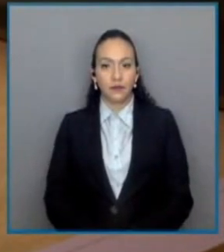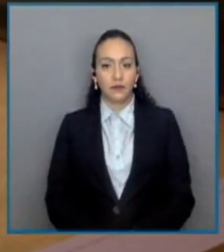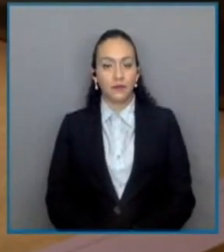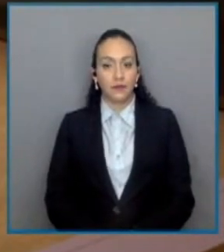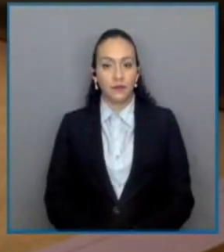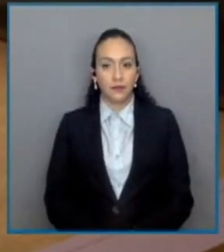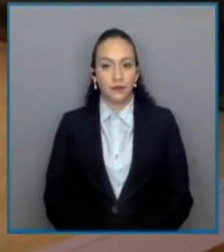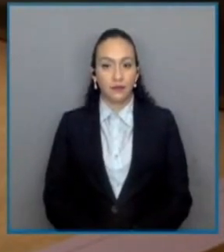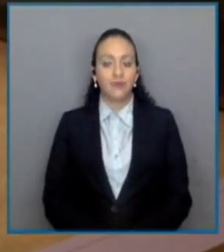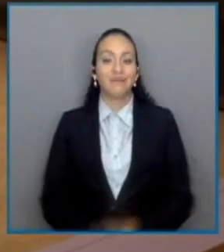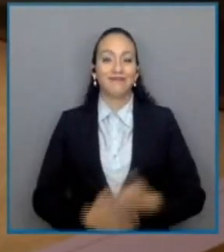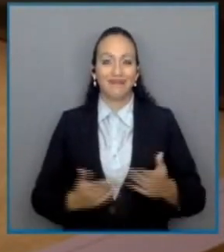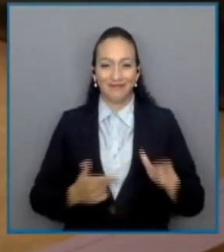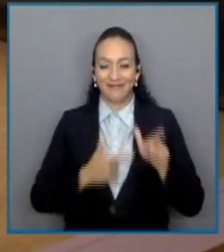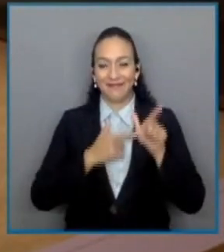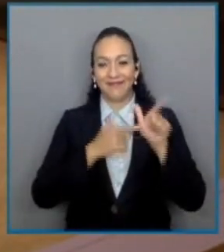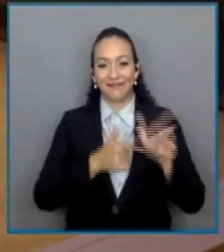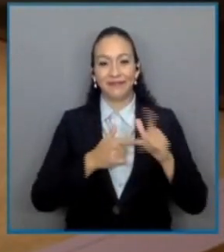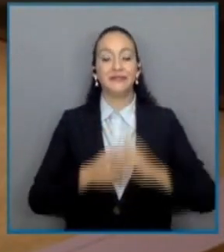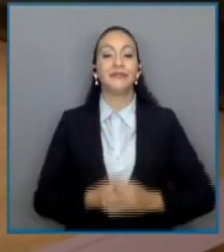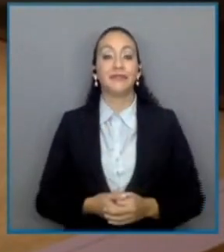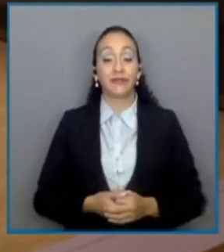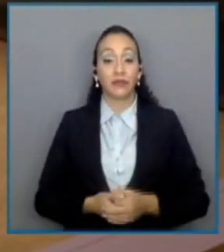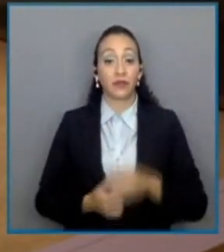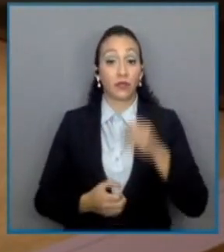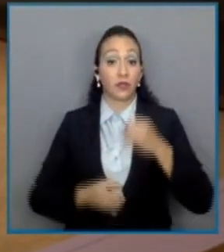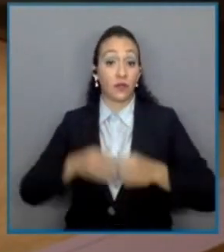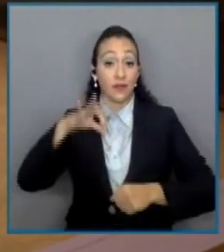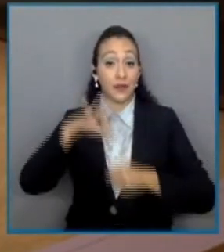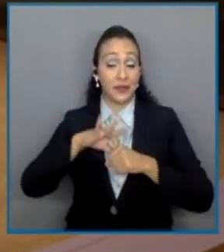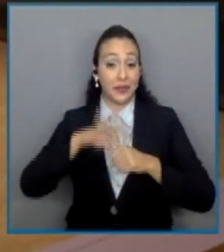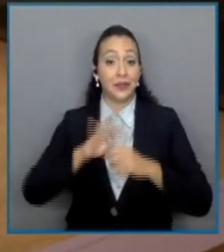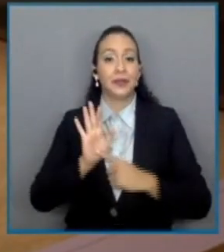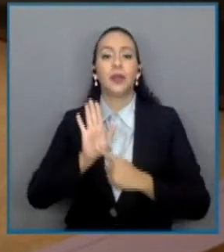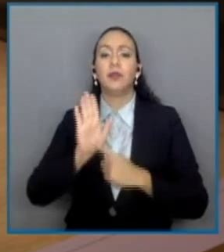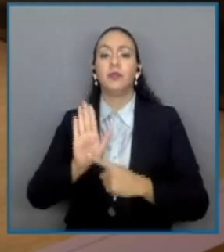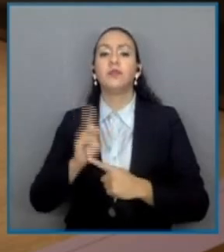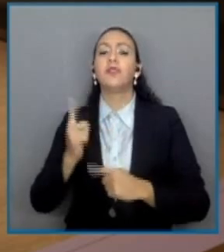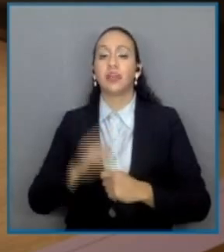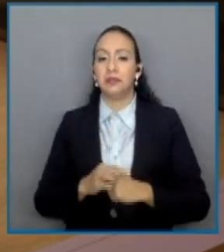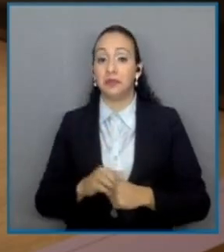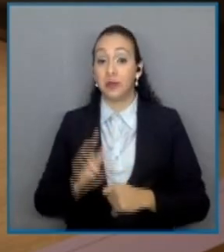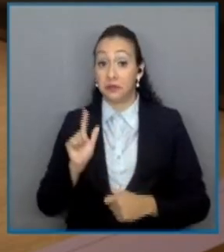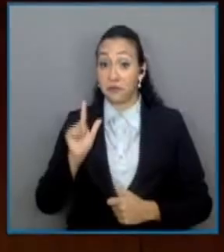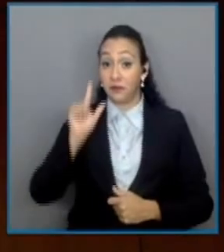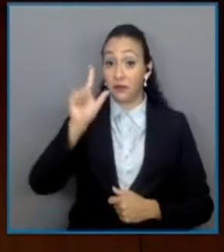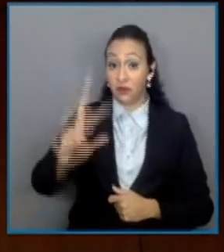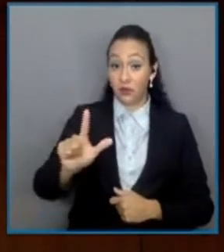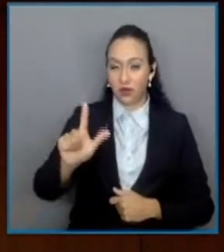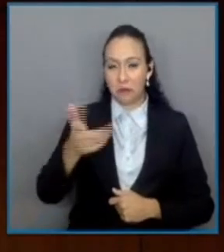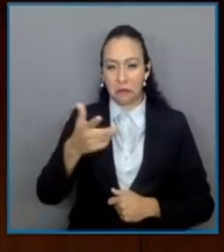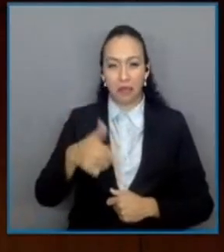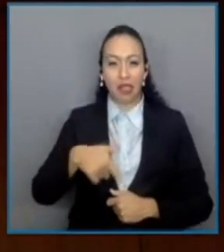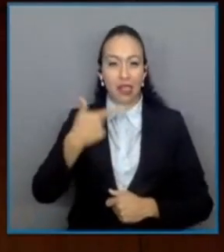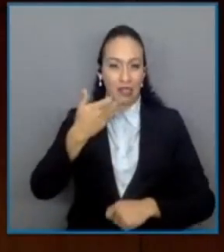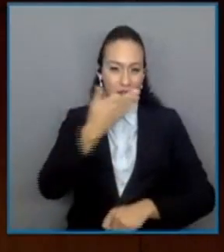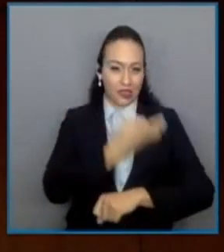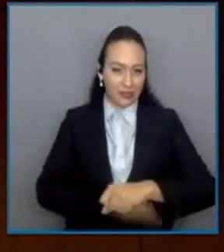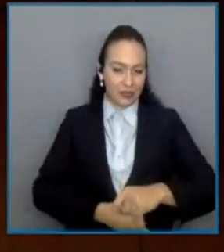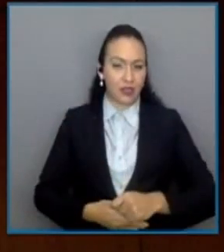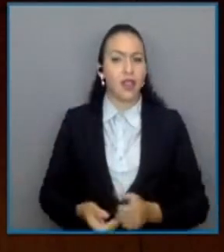Continuamos con las noticias. El Tribunal Electoral dio a conocer que será el próximo lunes al mediodía cuando el Pleno de la Sala